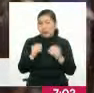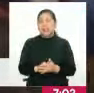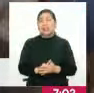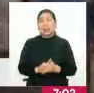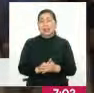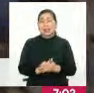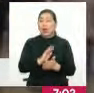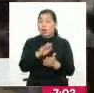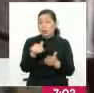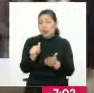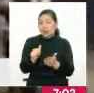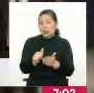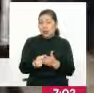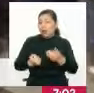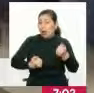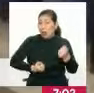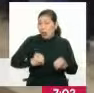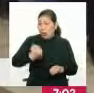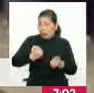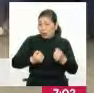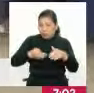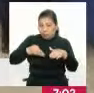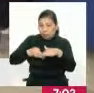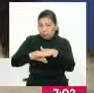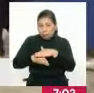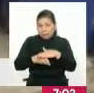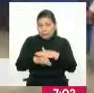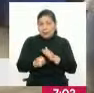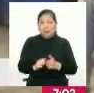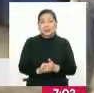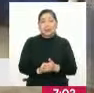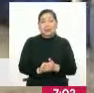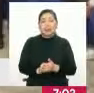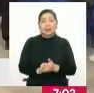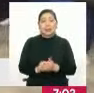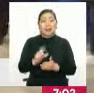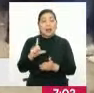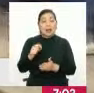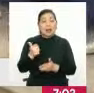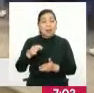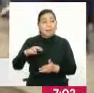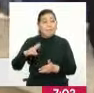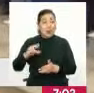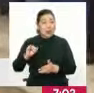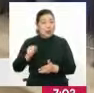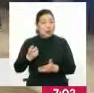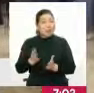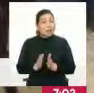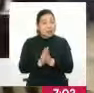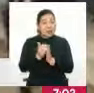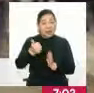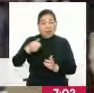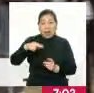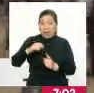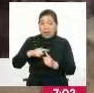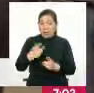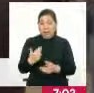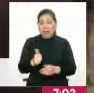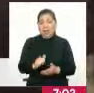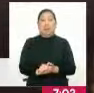todos los vehículos que ingresen hacia el distrito de La Molina y también de Santa desde la